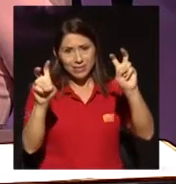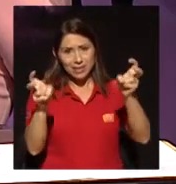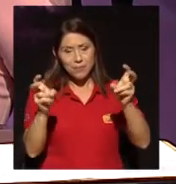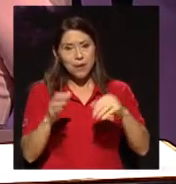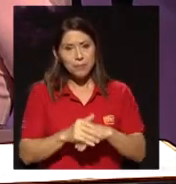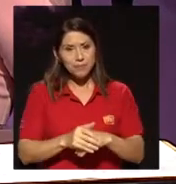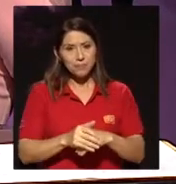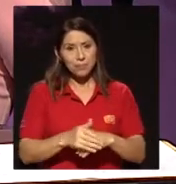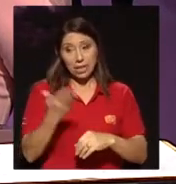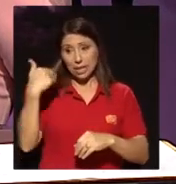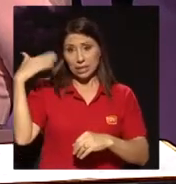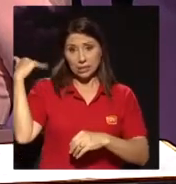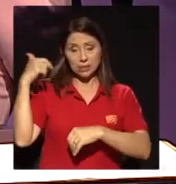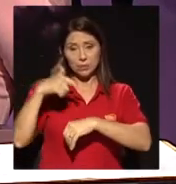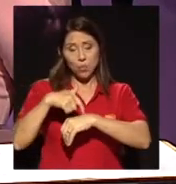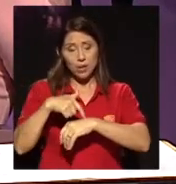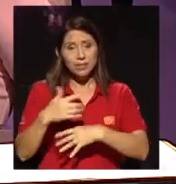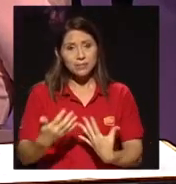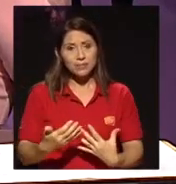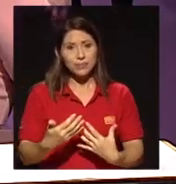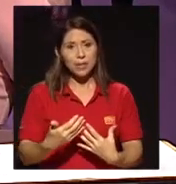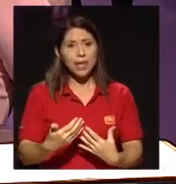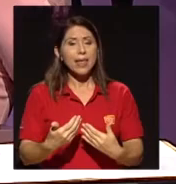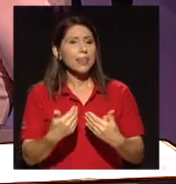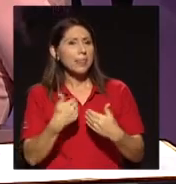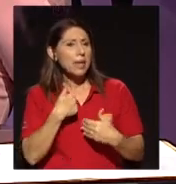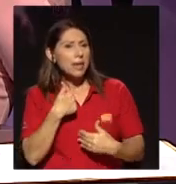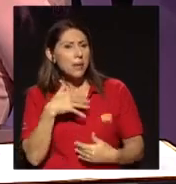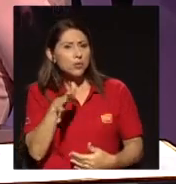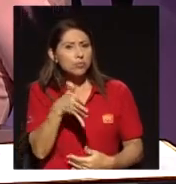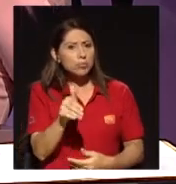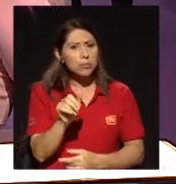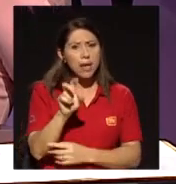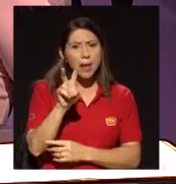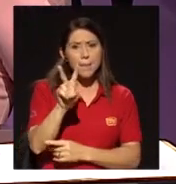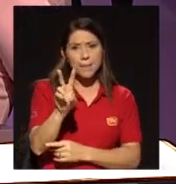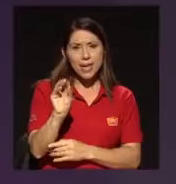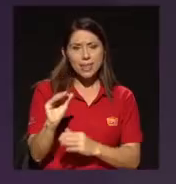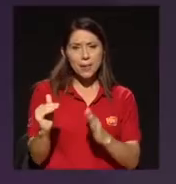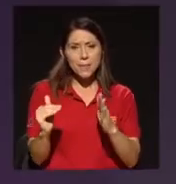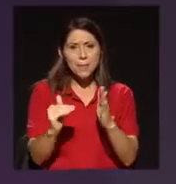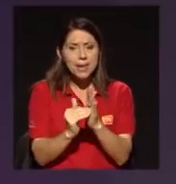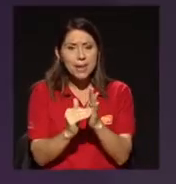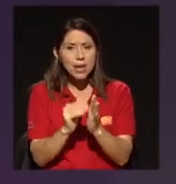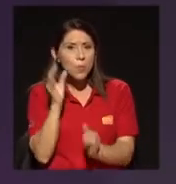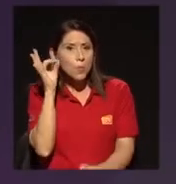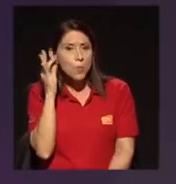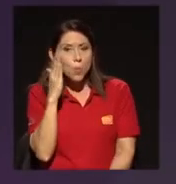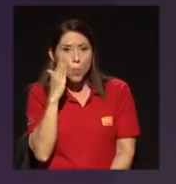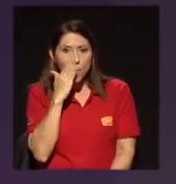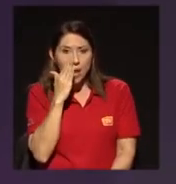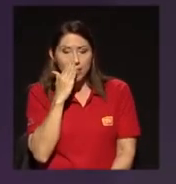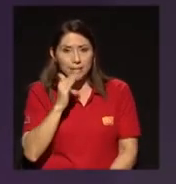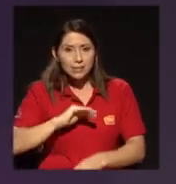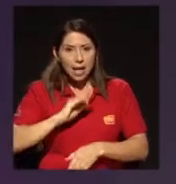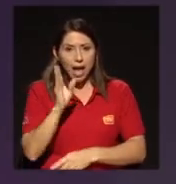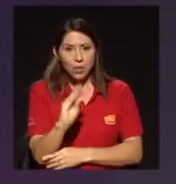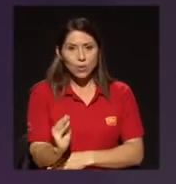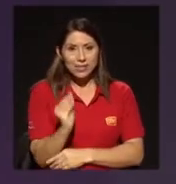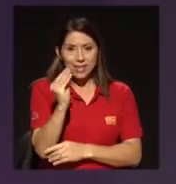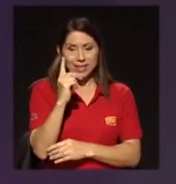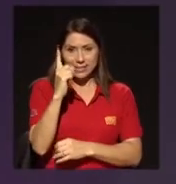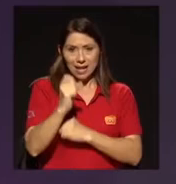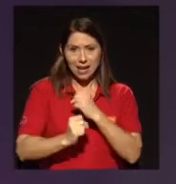en esas épocas, teníamos cerca de unos 20.000 madres adolescentes al año y